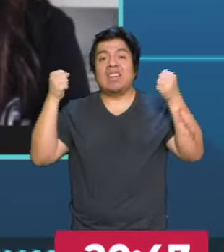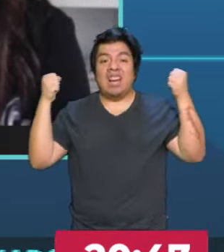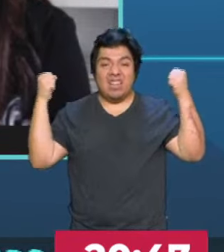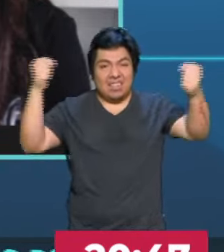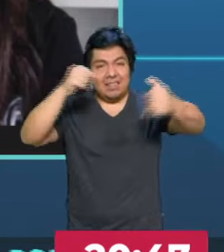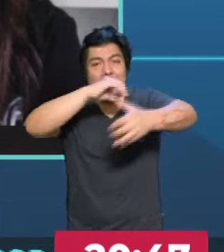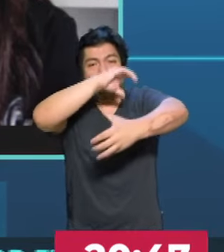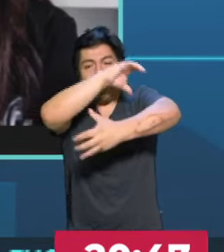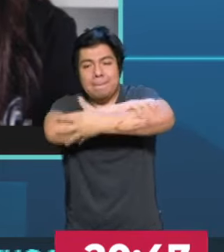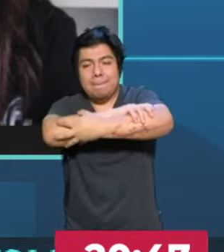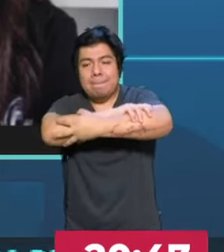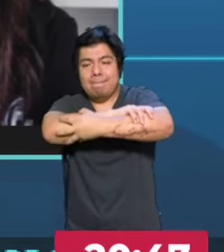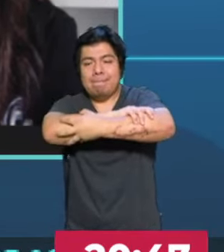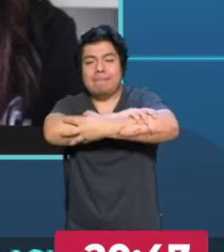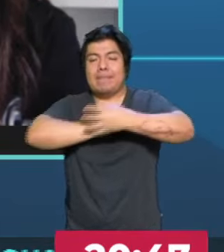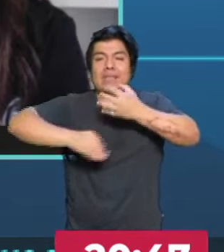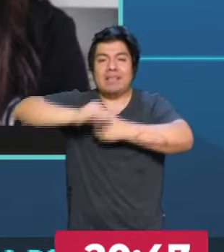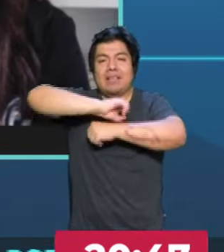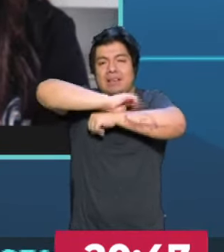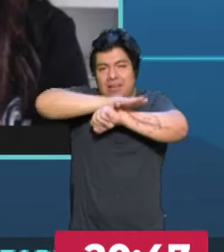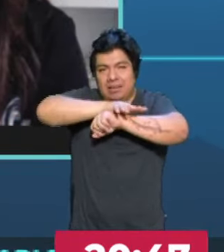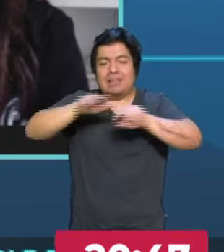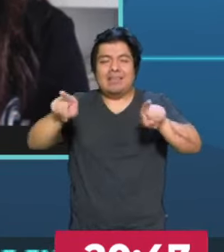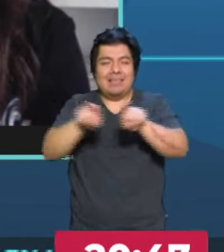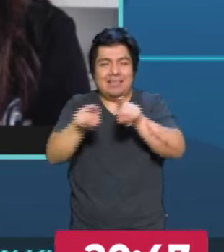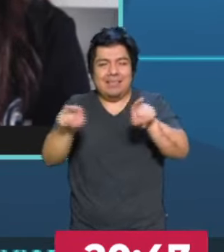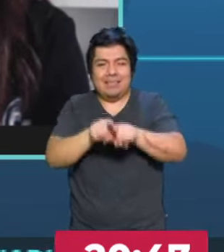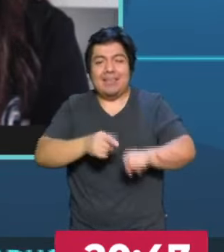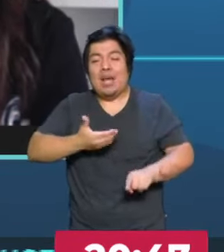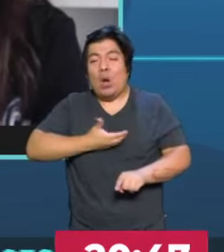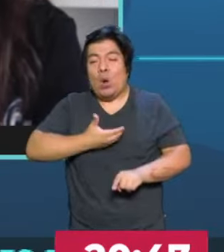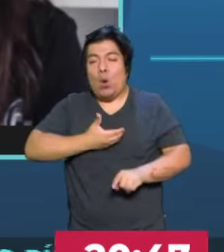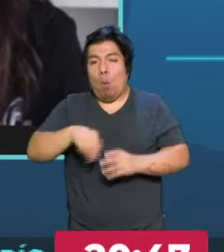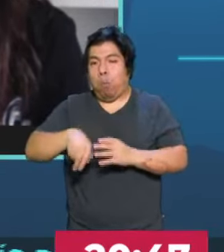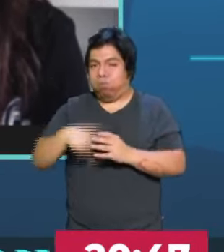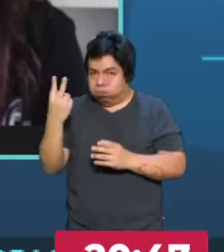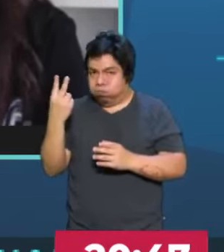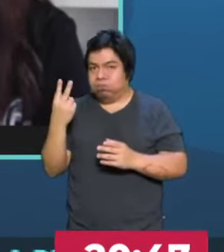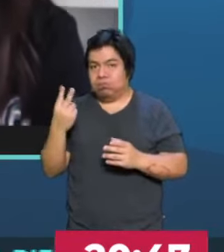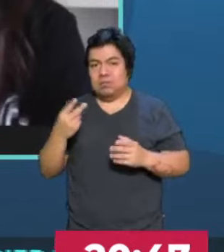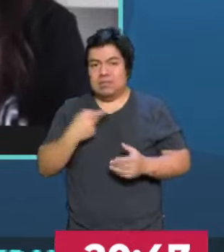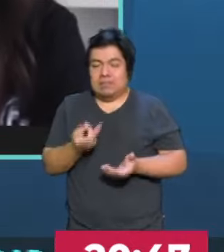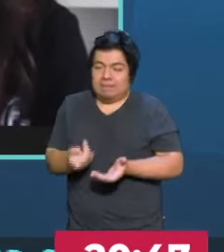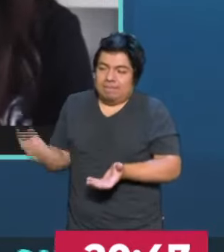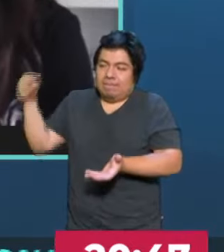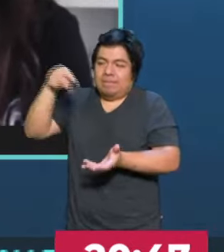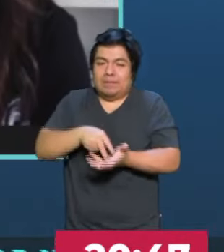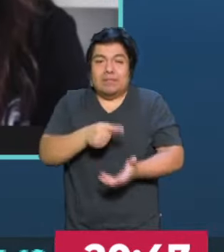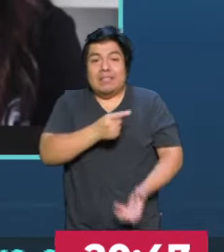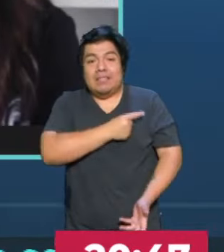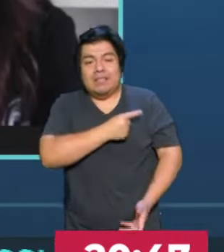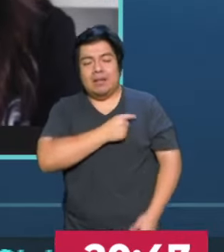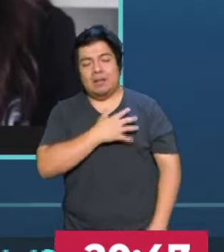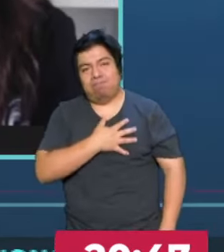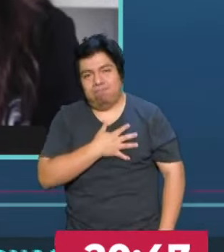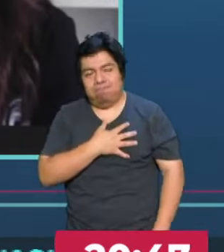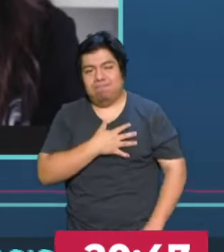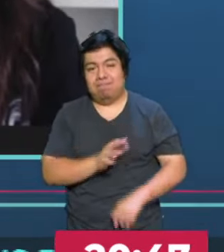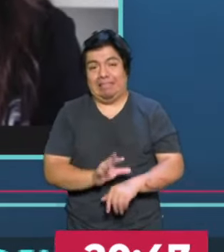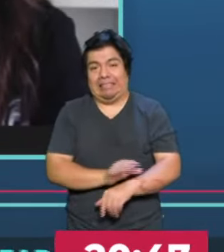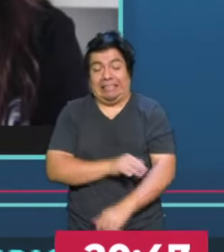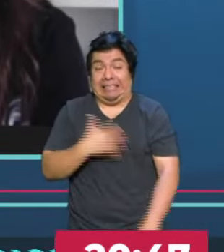fraternidad universal. En la pandemia también la imagen del Zócalo completamente vacío y él saliendo al balcón solo también fue muy emotivo, muy